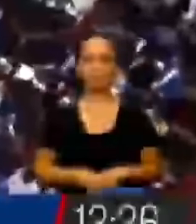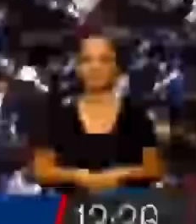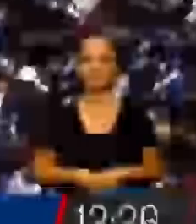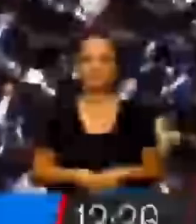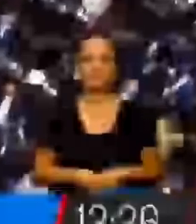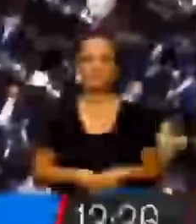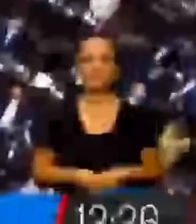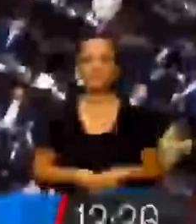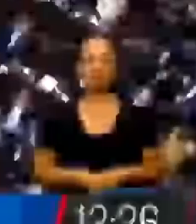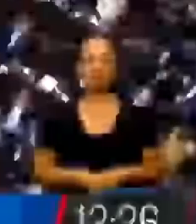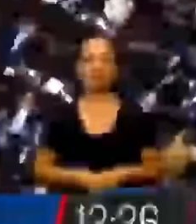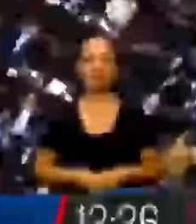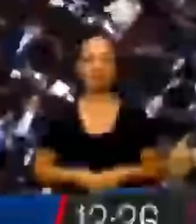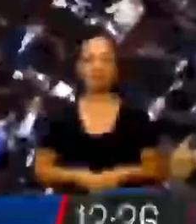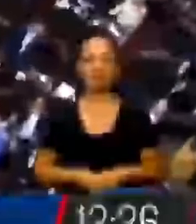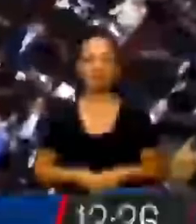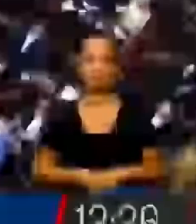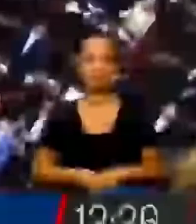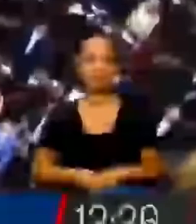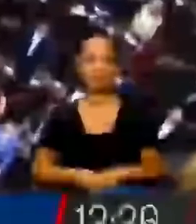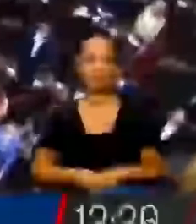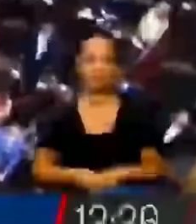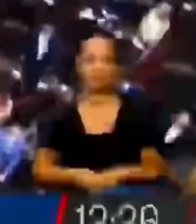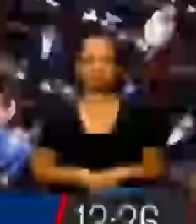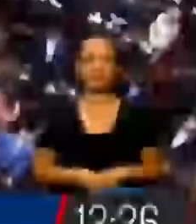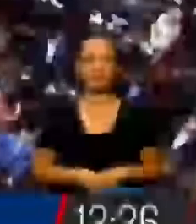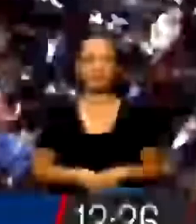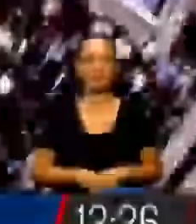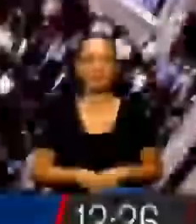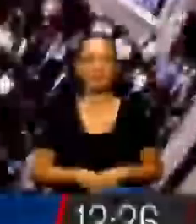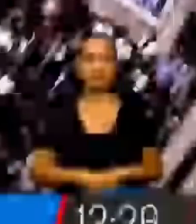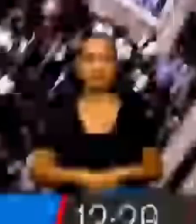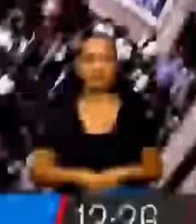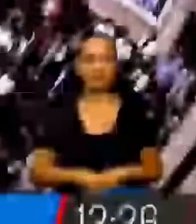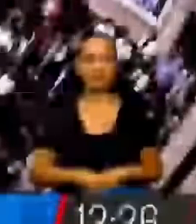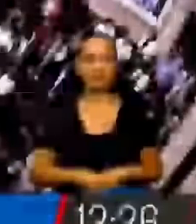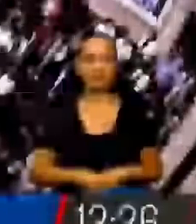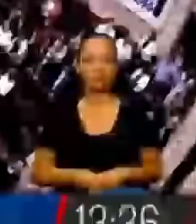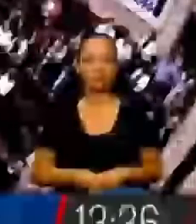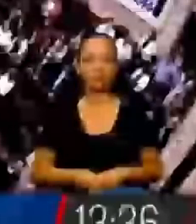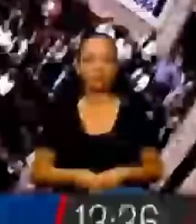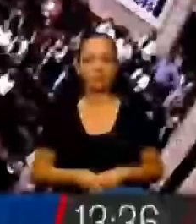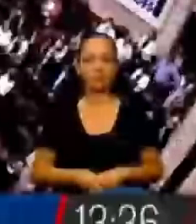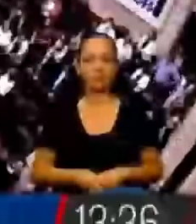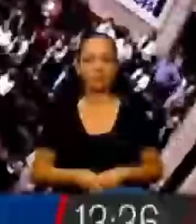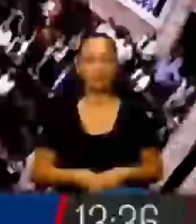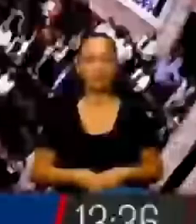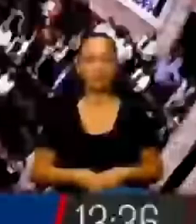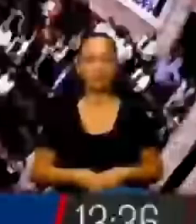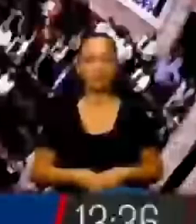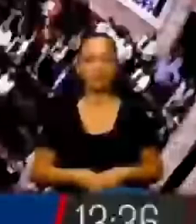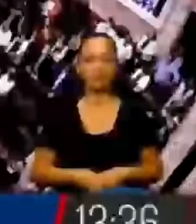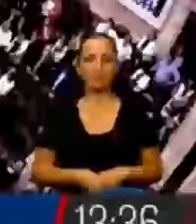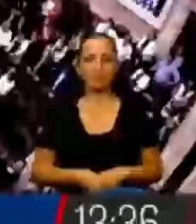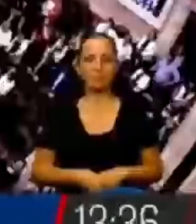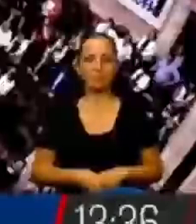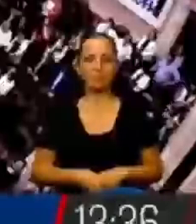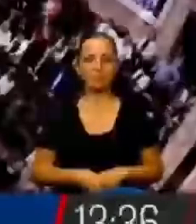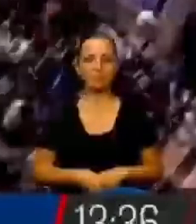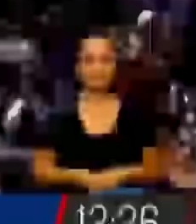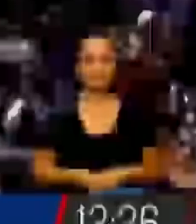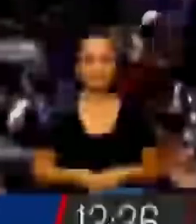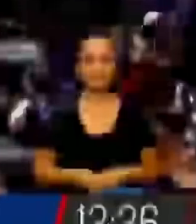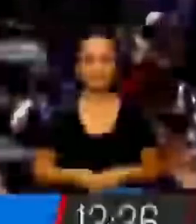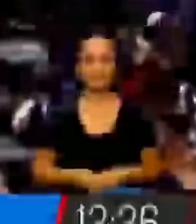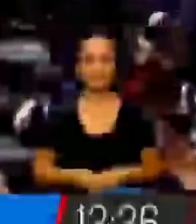que se van a ver fortalecidas con esta paridad que hay desde el punto de vista político después de la última elección. En primer lugar, Maxi, repetir que en